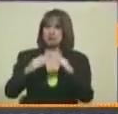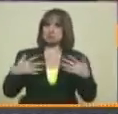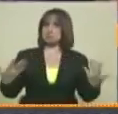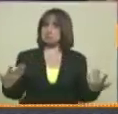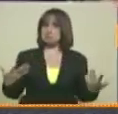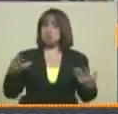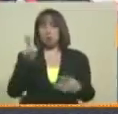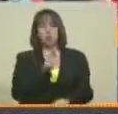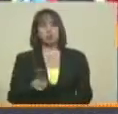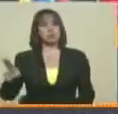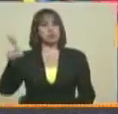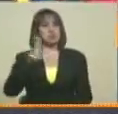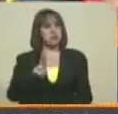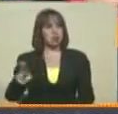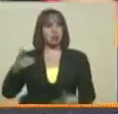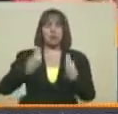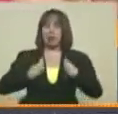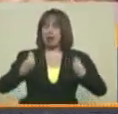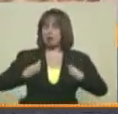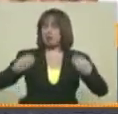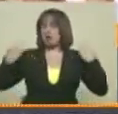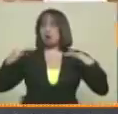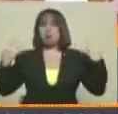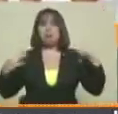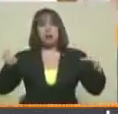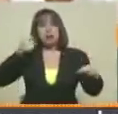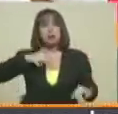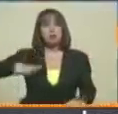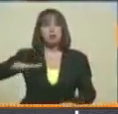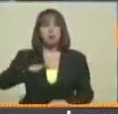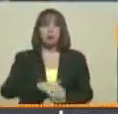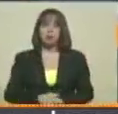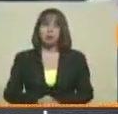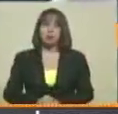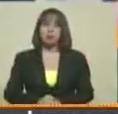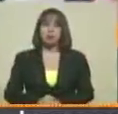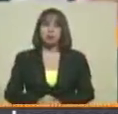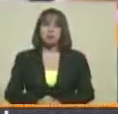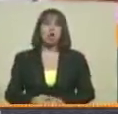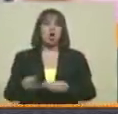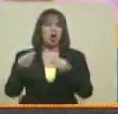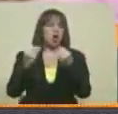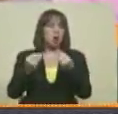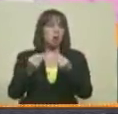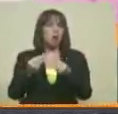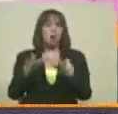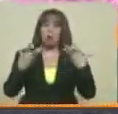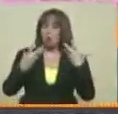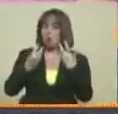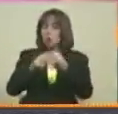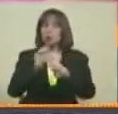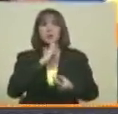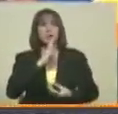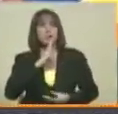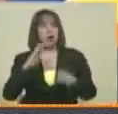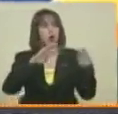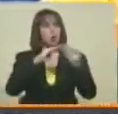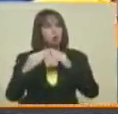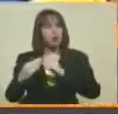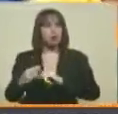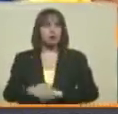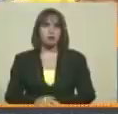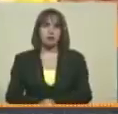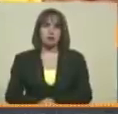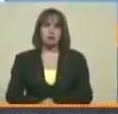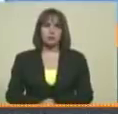utilizar el petro para la vida diaria del pueblo. ¿A través de qué? Del banco comunal. A través del